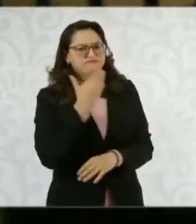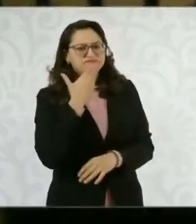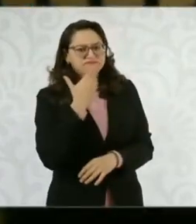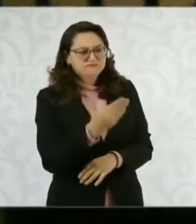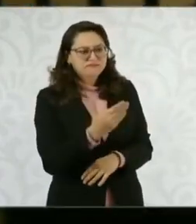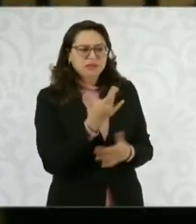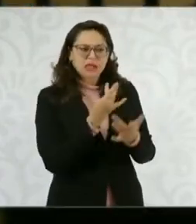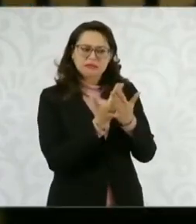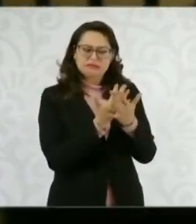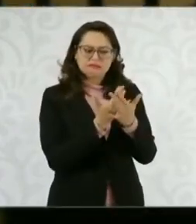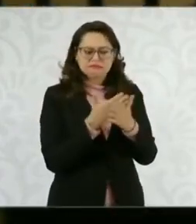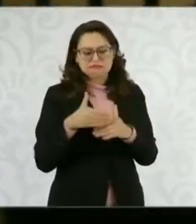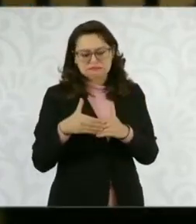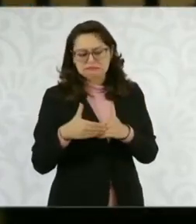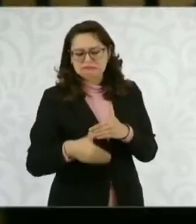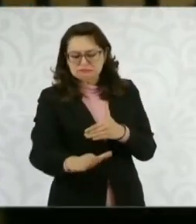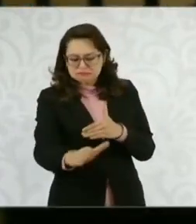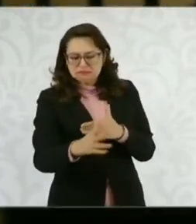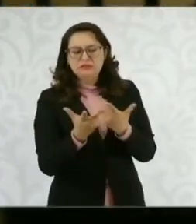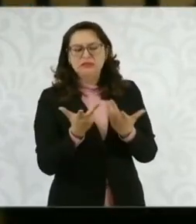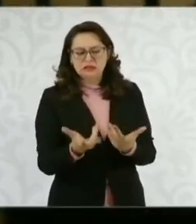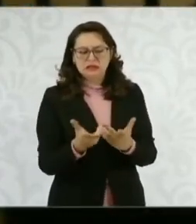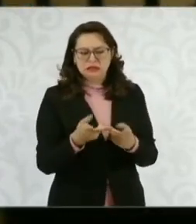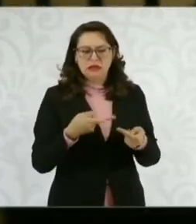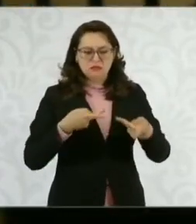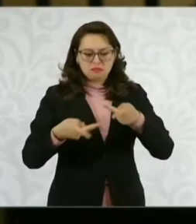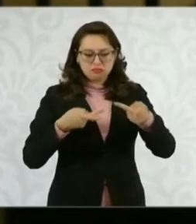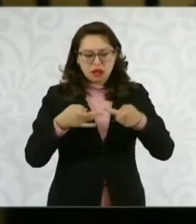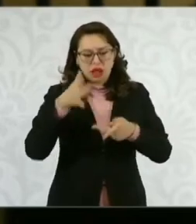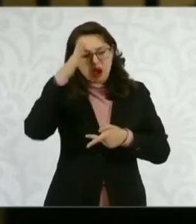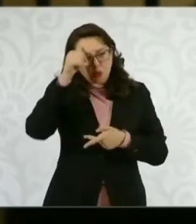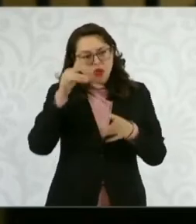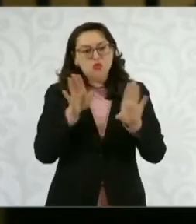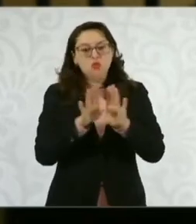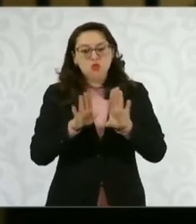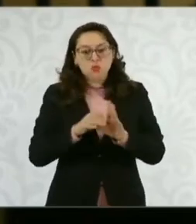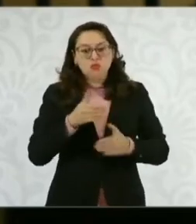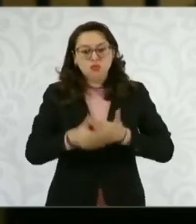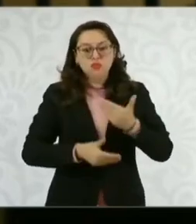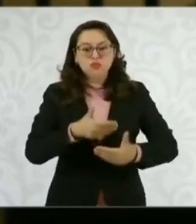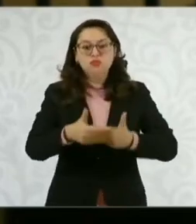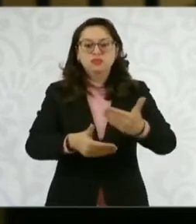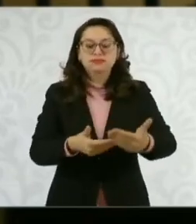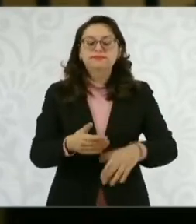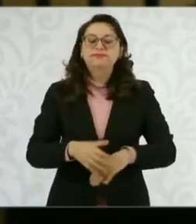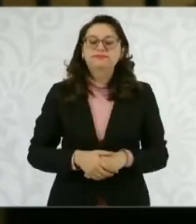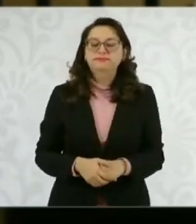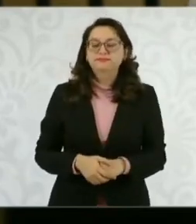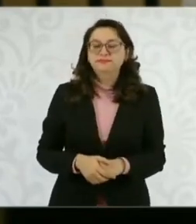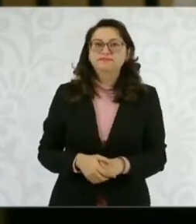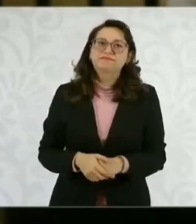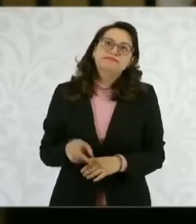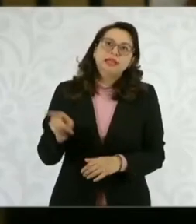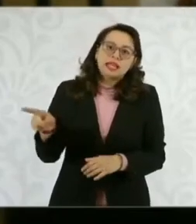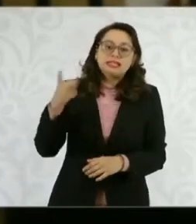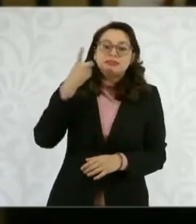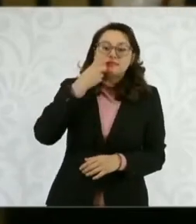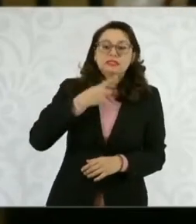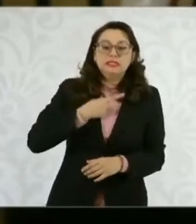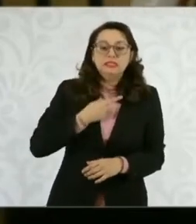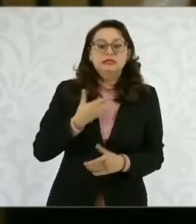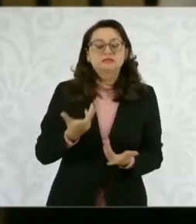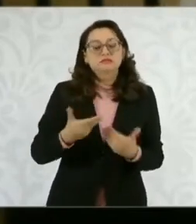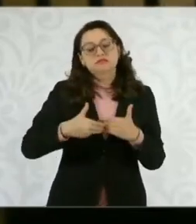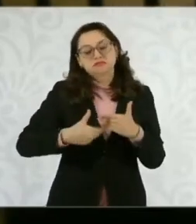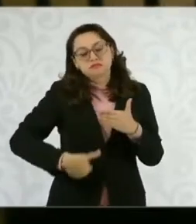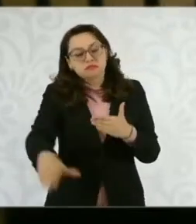Dame tiempo o danos tiempo para presentar los acuerdos. Y evidentemente esta frase que me dice de que lo mejor está